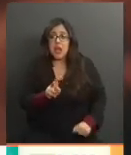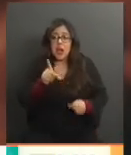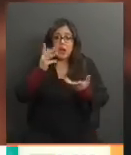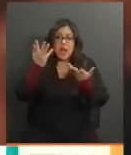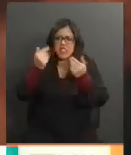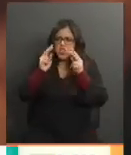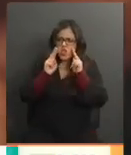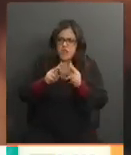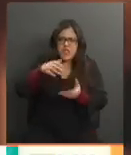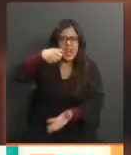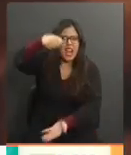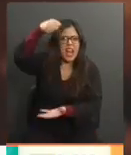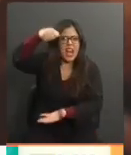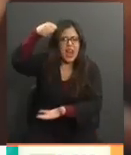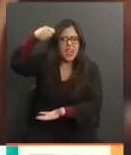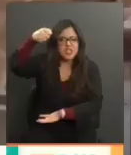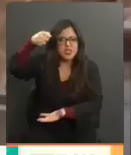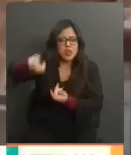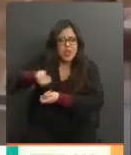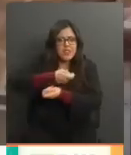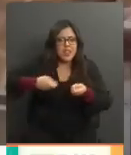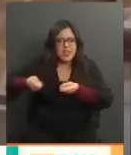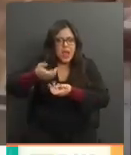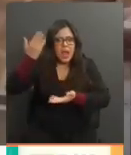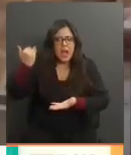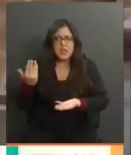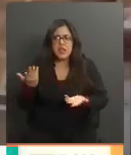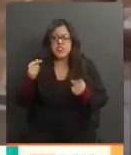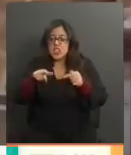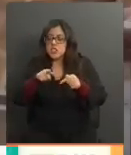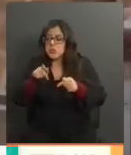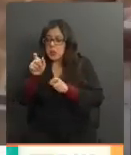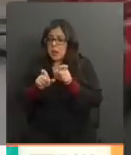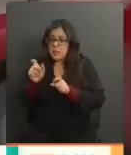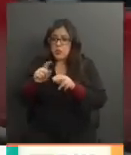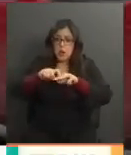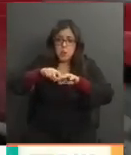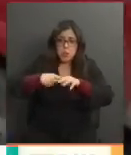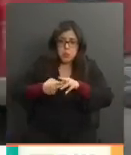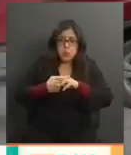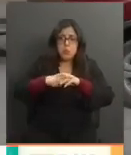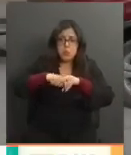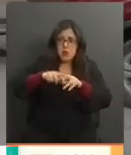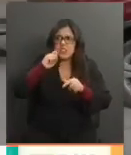canasto típico de mimbre. Y todo eso para uno que es artesano, lo engrandece.